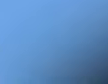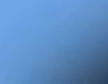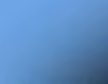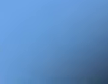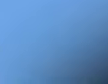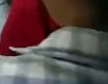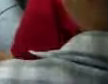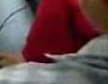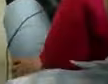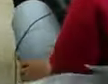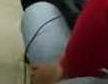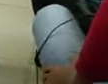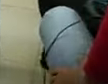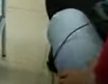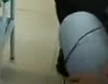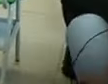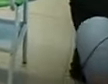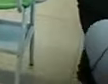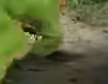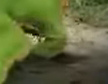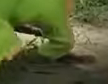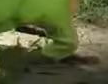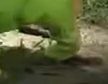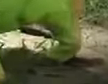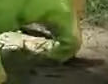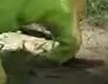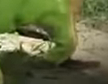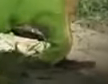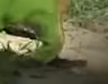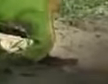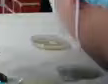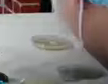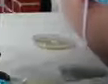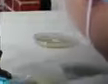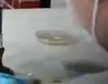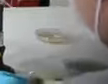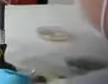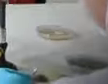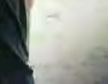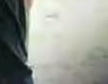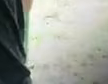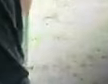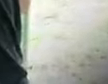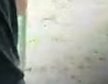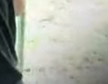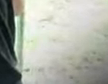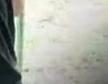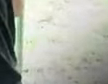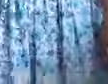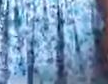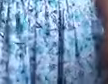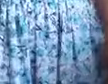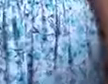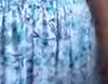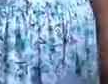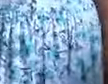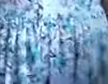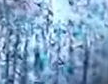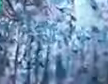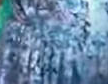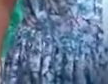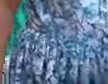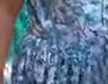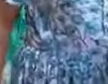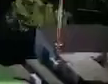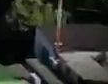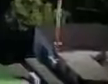la tecnología, la educación, la salud y el bienestar de sus habitantes. Su contexto social policultural permitió